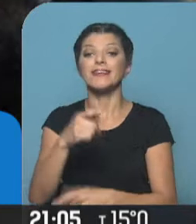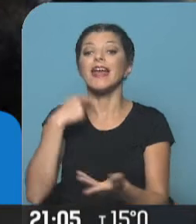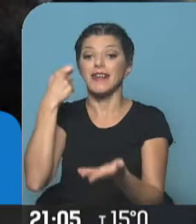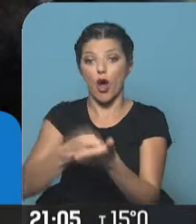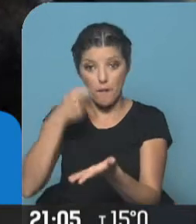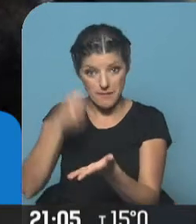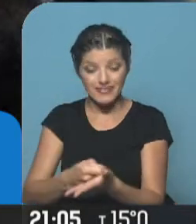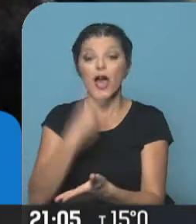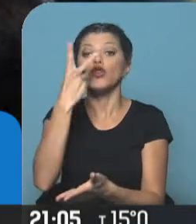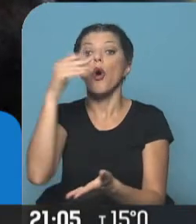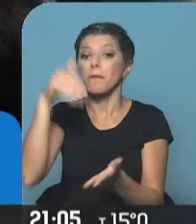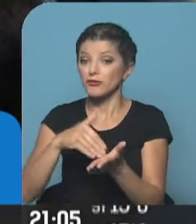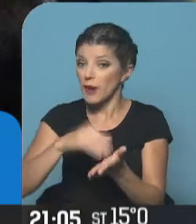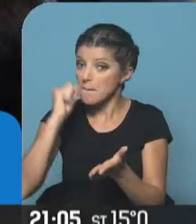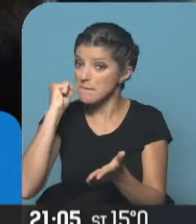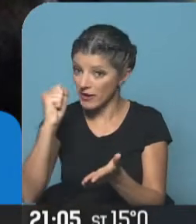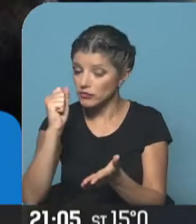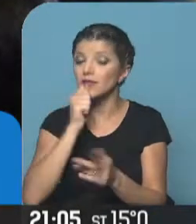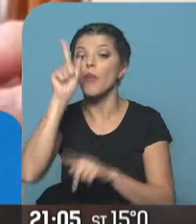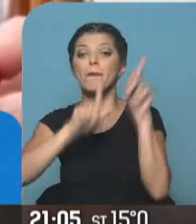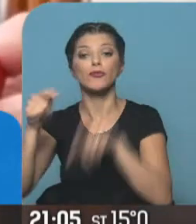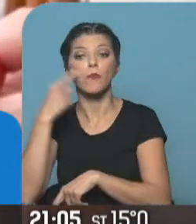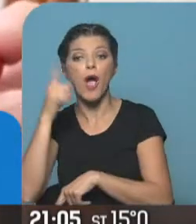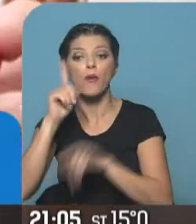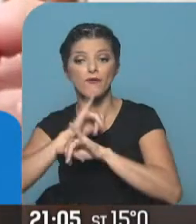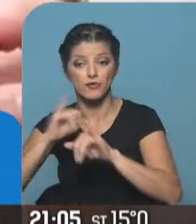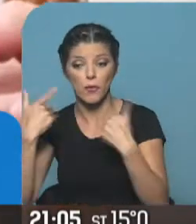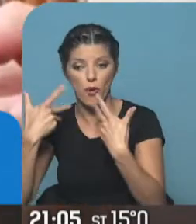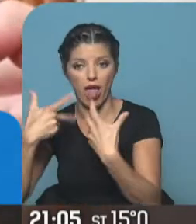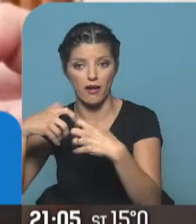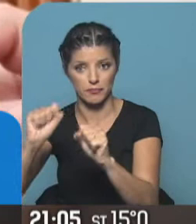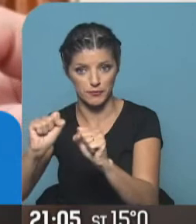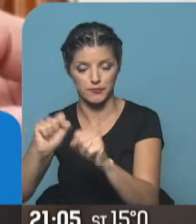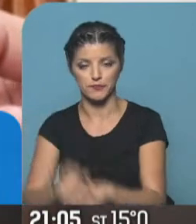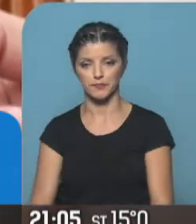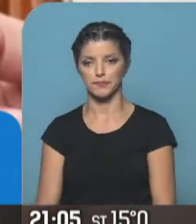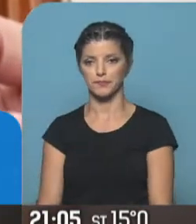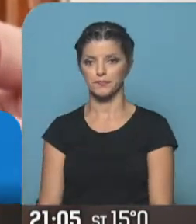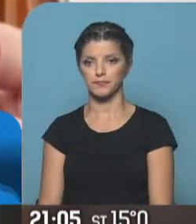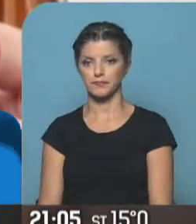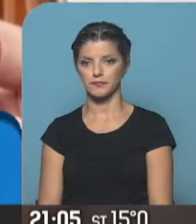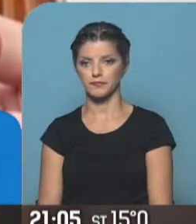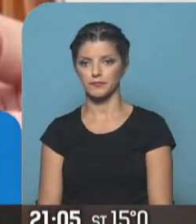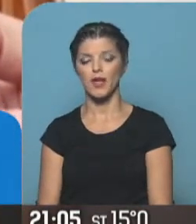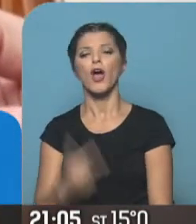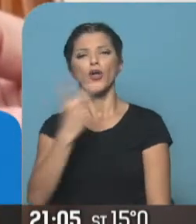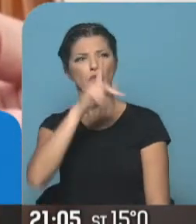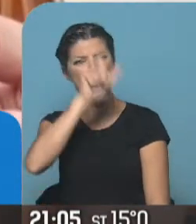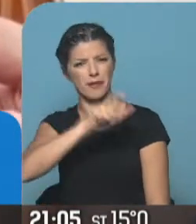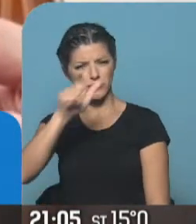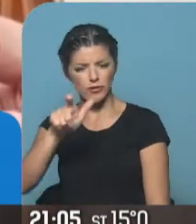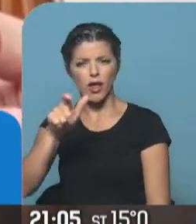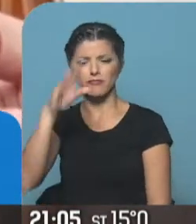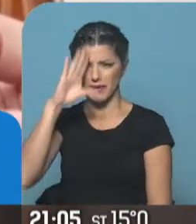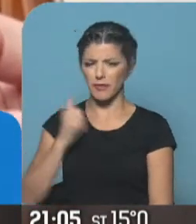recompensa para quien aporte datos sobre su paradero. Habían 3 efectivos de gendarmería que estaban golpeando un bulto negro con